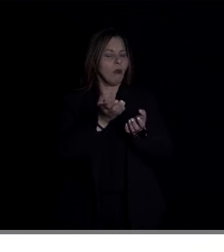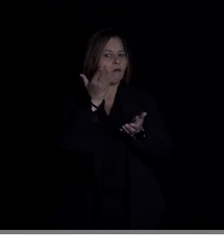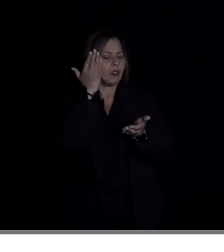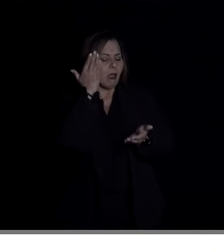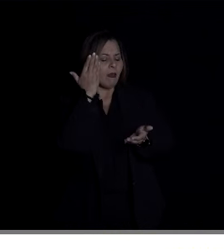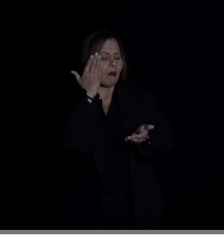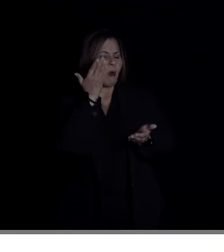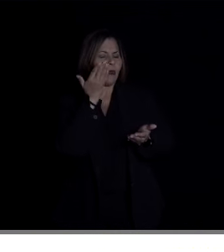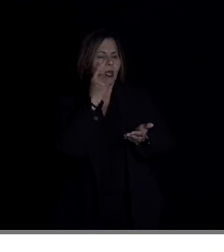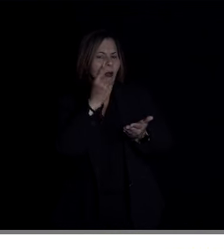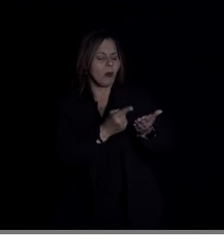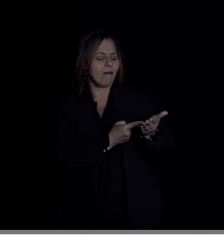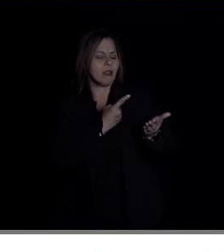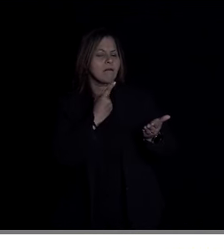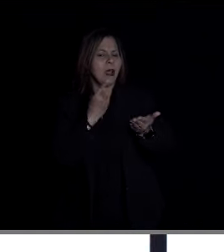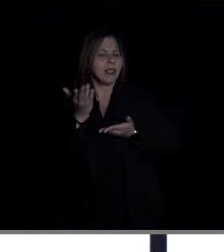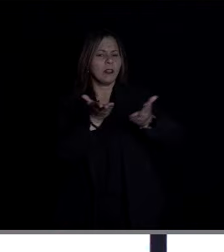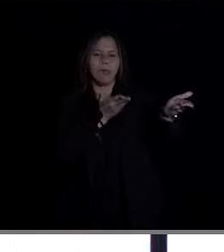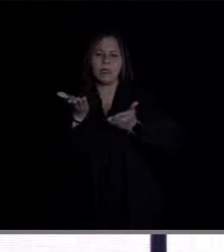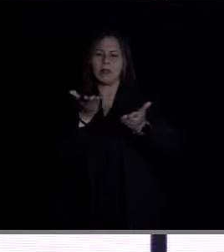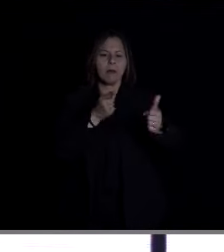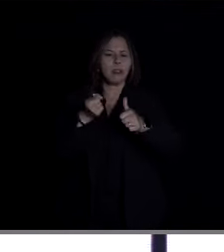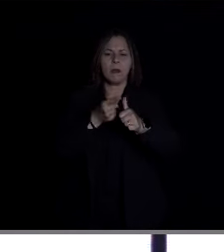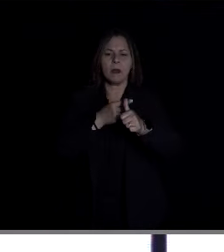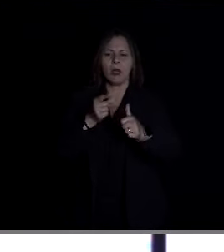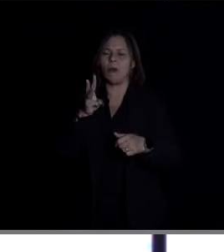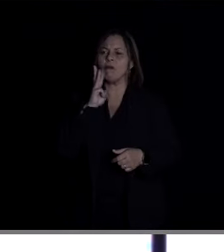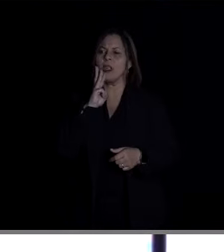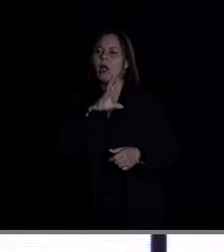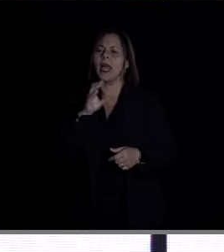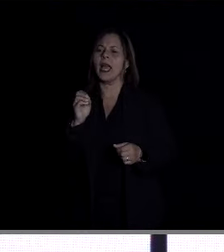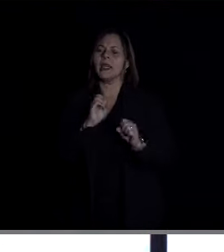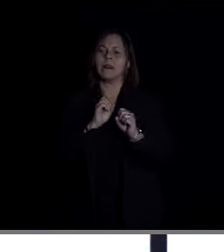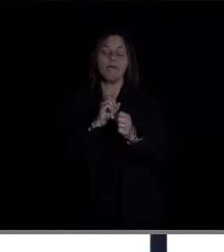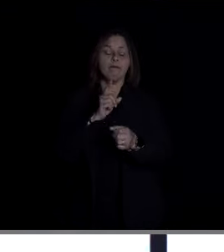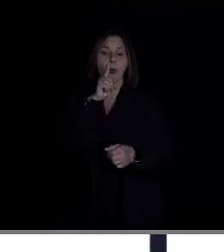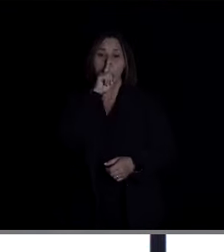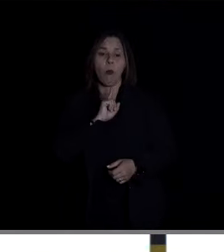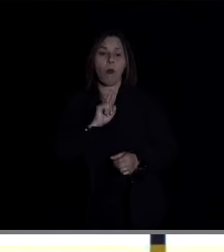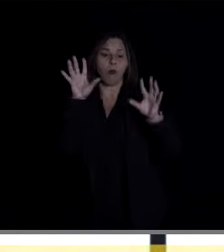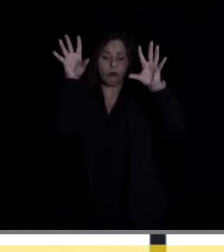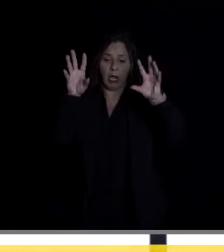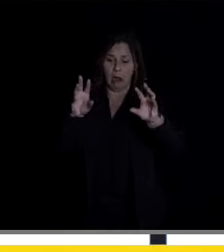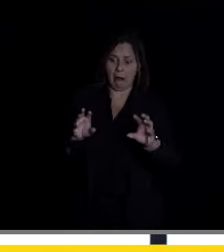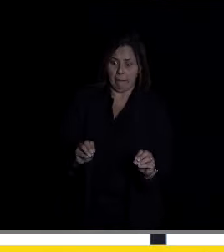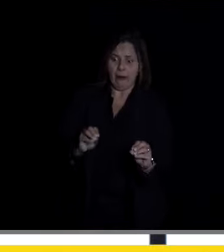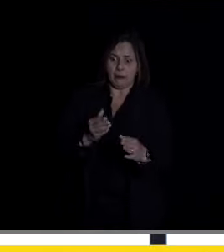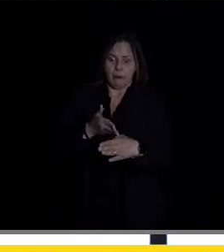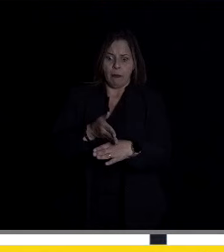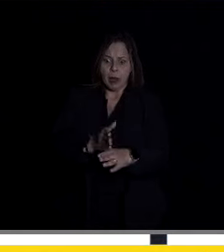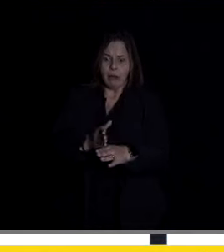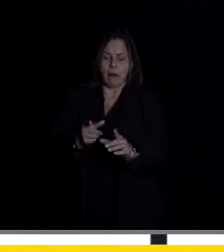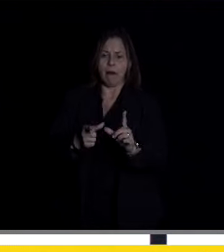Sabemos que una vez más los servicios esenciales de agua y luz colapsaron por el paso del fenómeno atmosférico